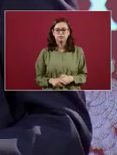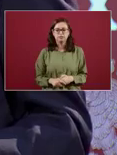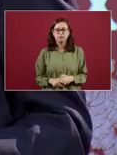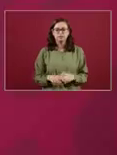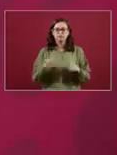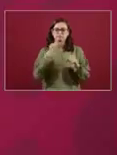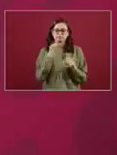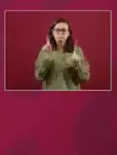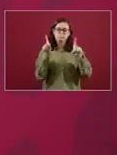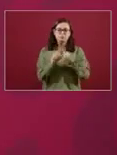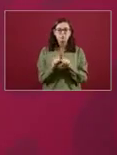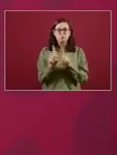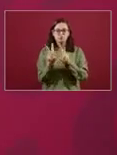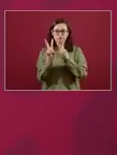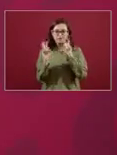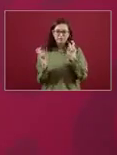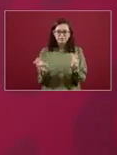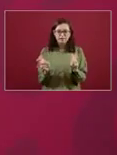las diferencias que hay